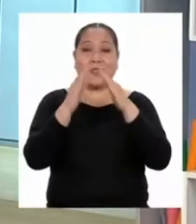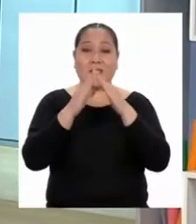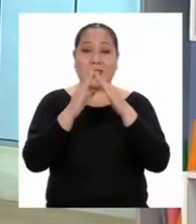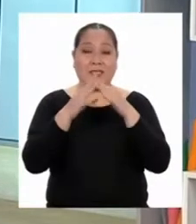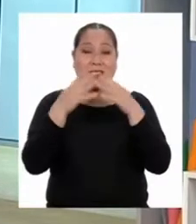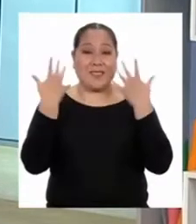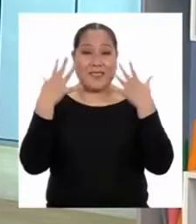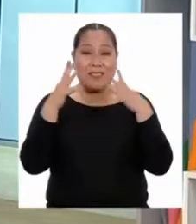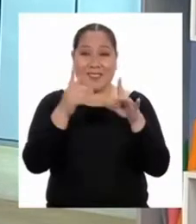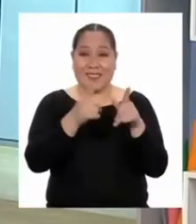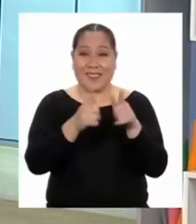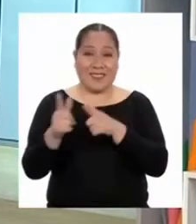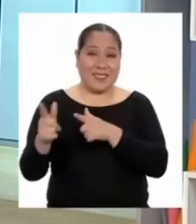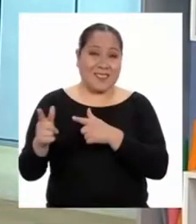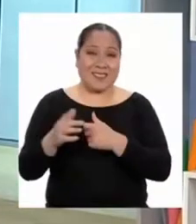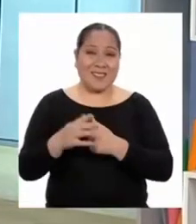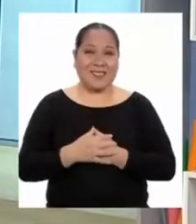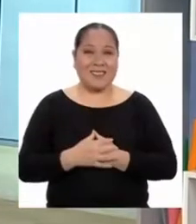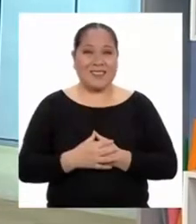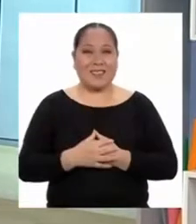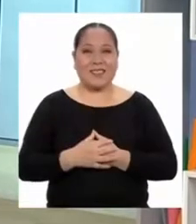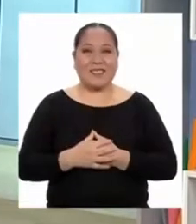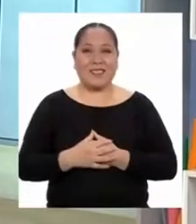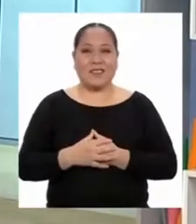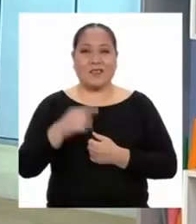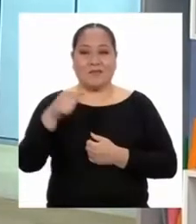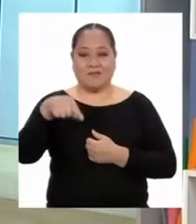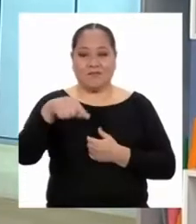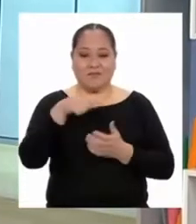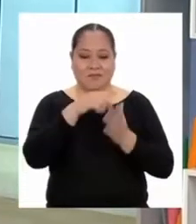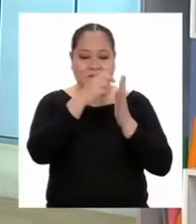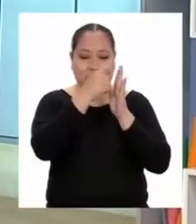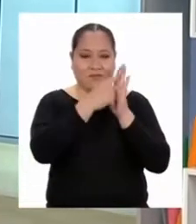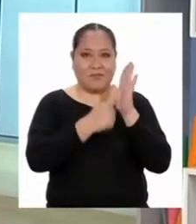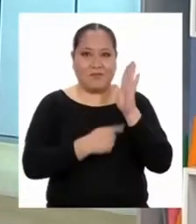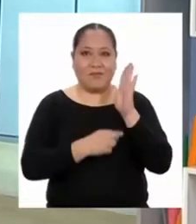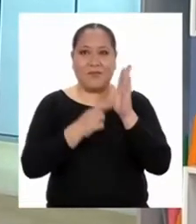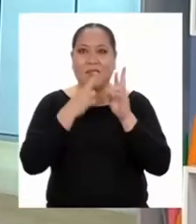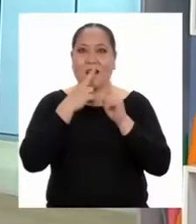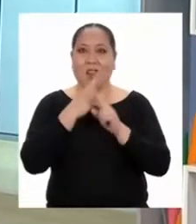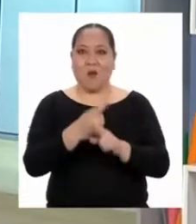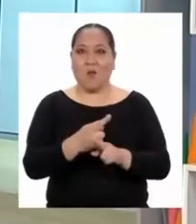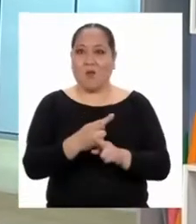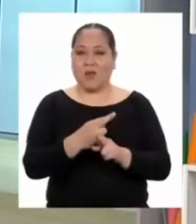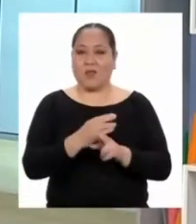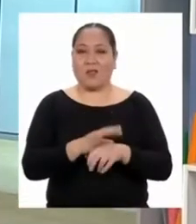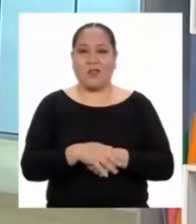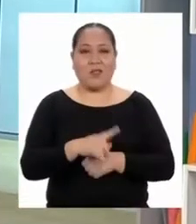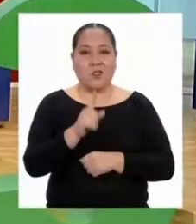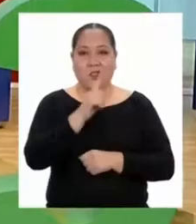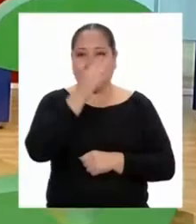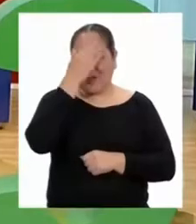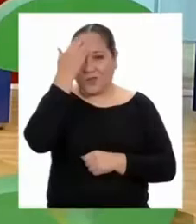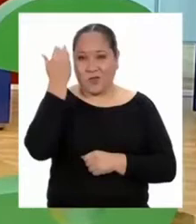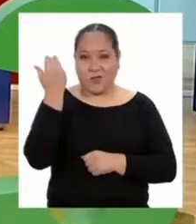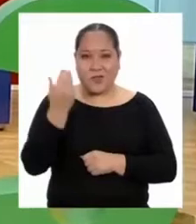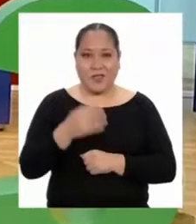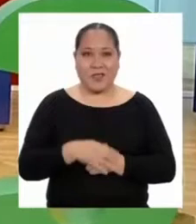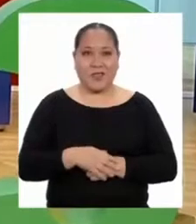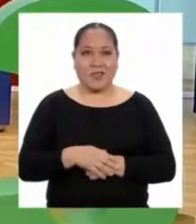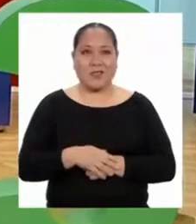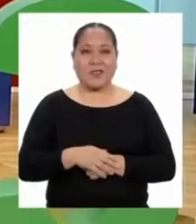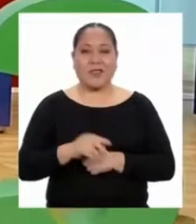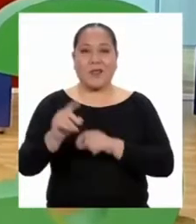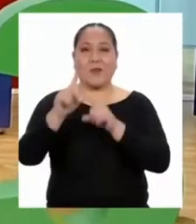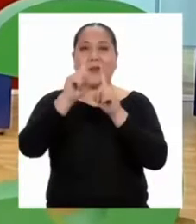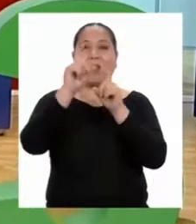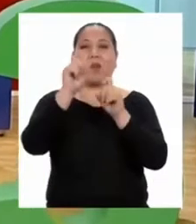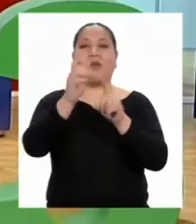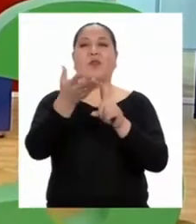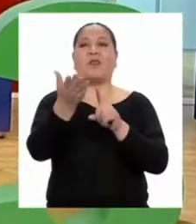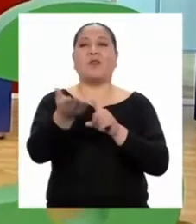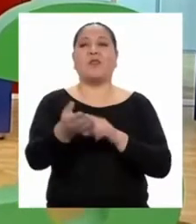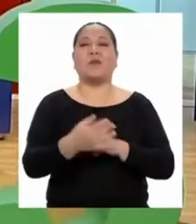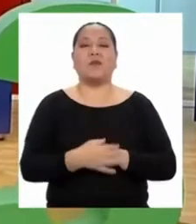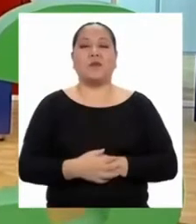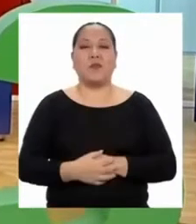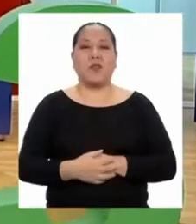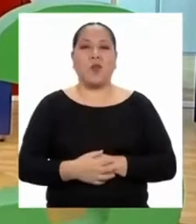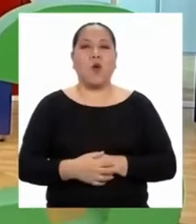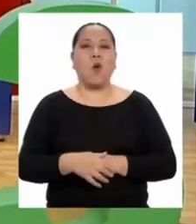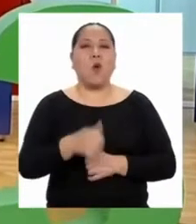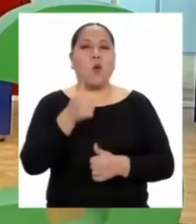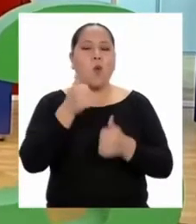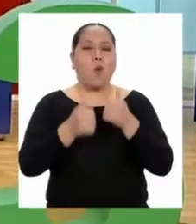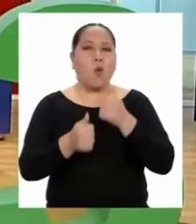listas y listos? Tengan sus respuestas a la mano, no lo olviden. Y la pregunta era, ¿qué casos